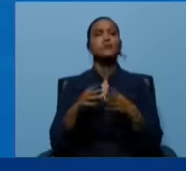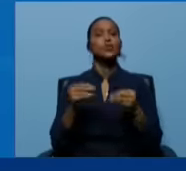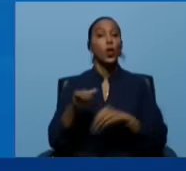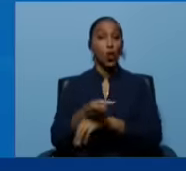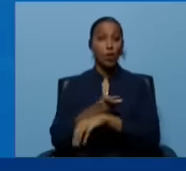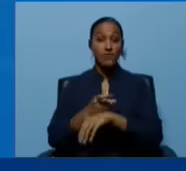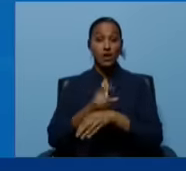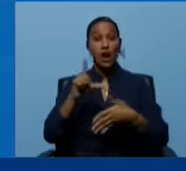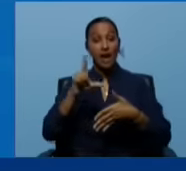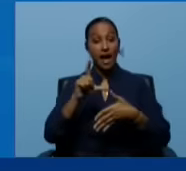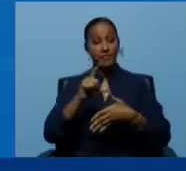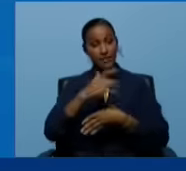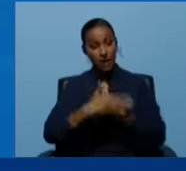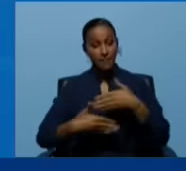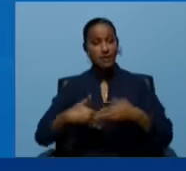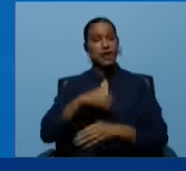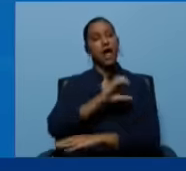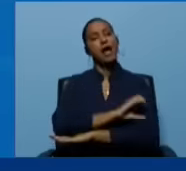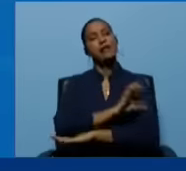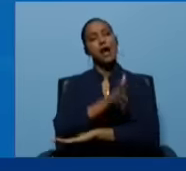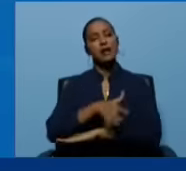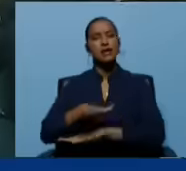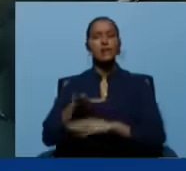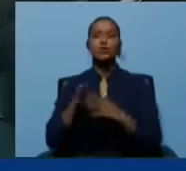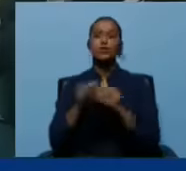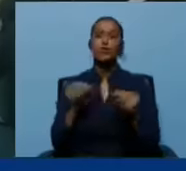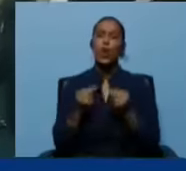y el Caribe Solidario todo el apoyo